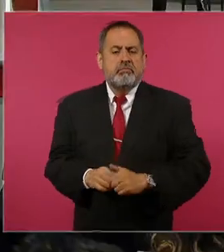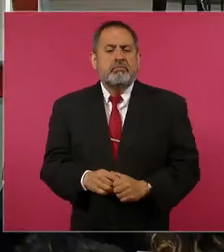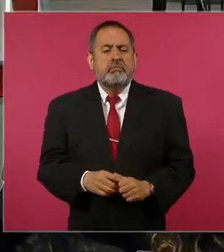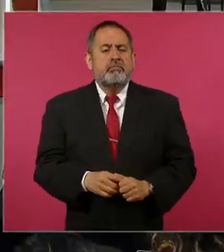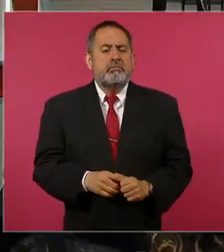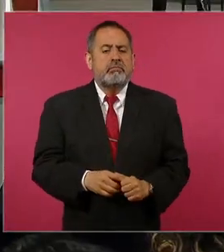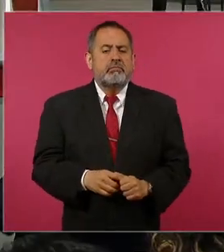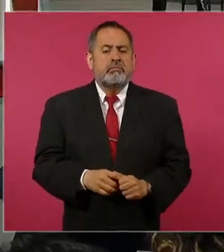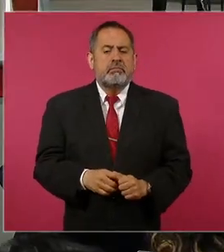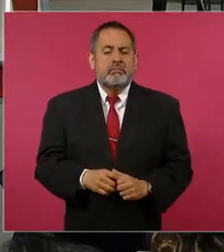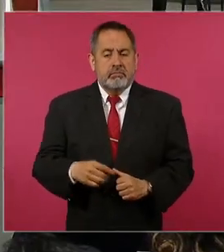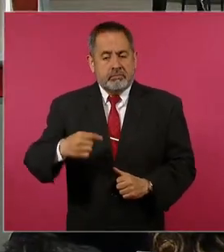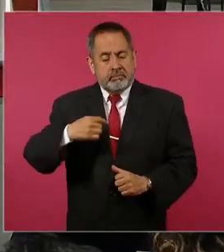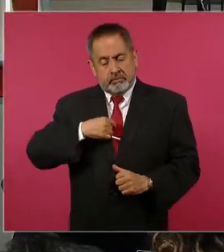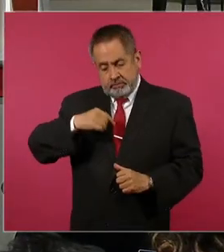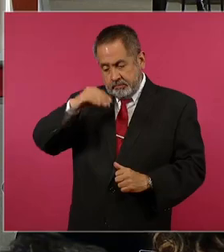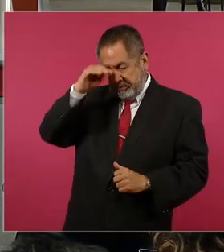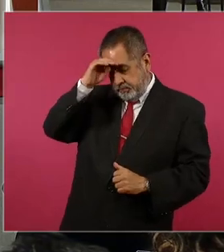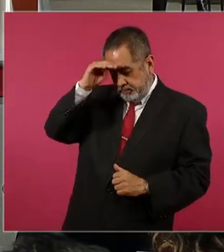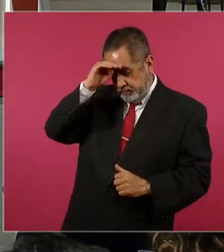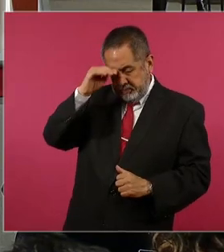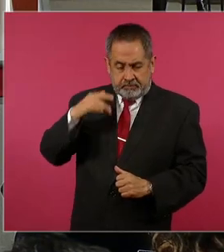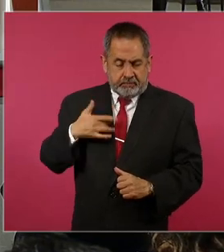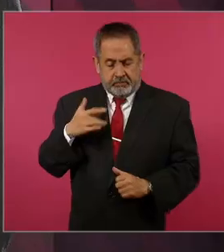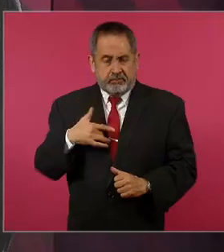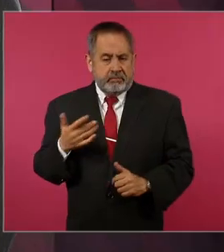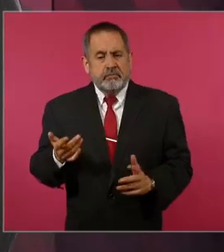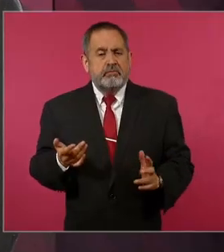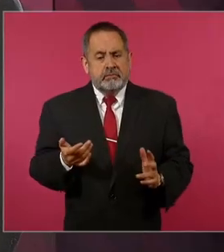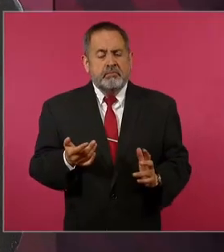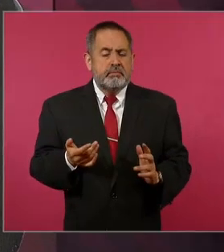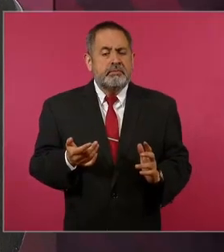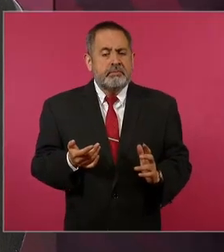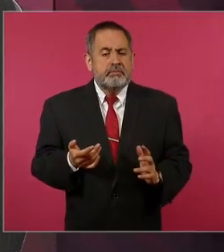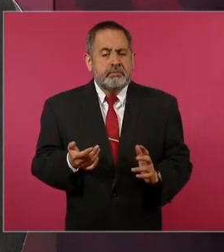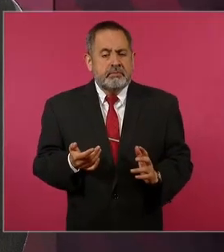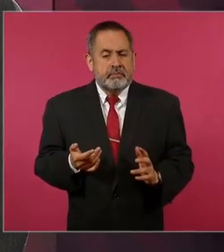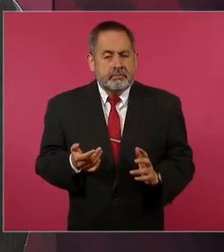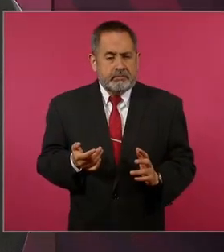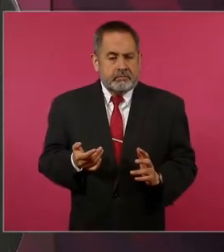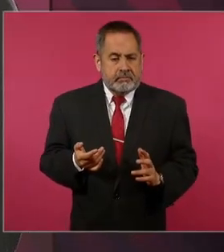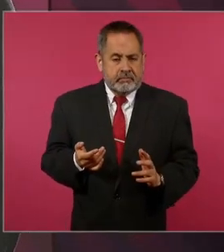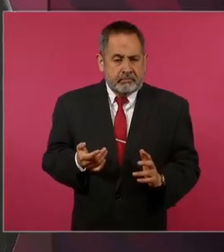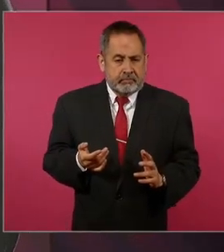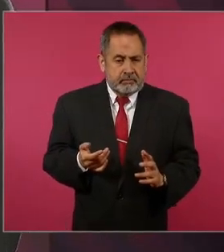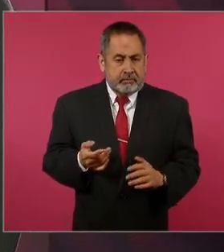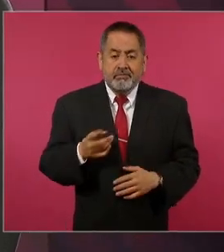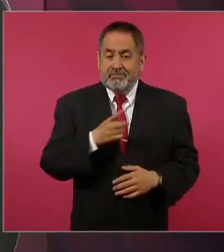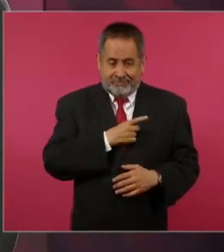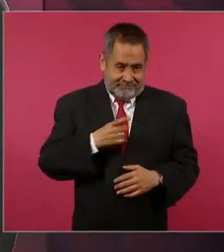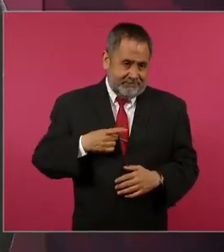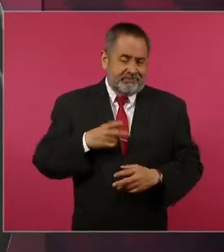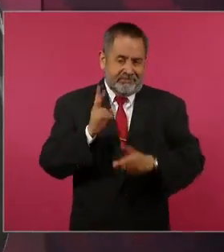pienso que se tiene que abordar